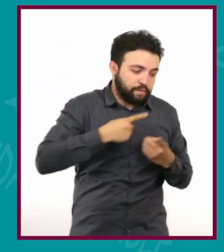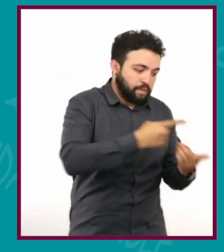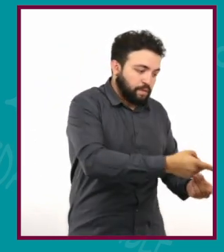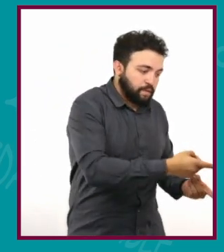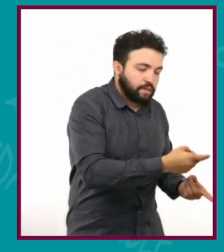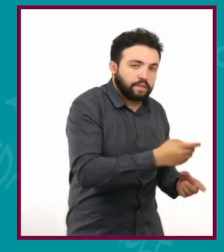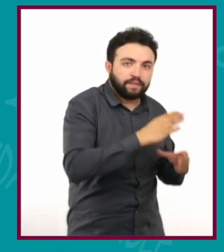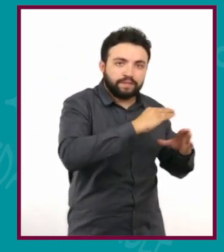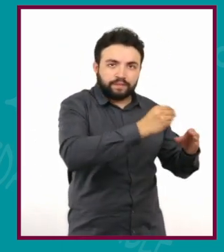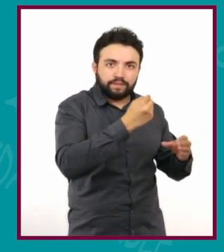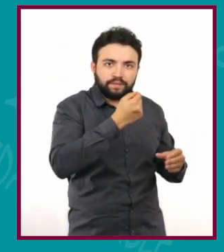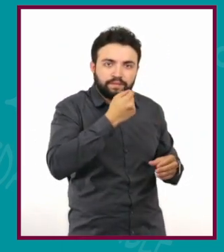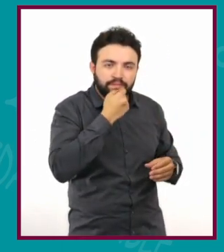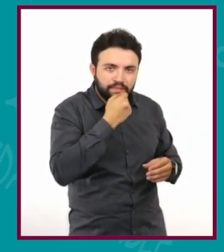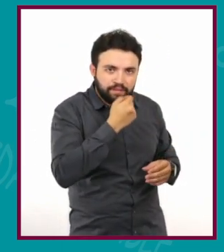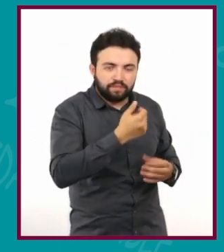transmiten